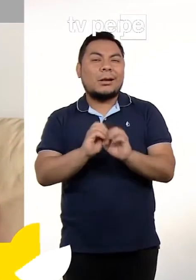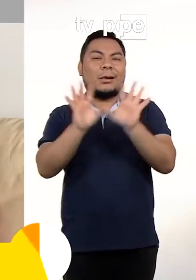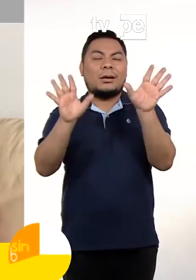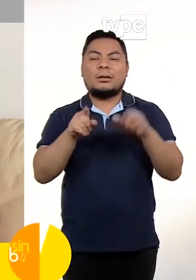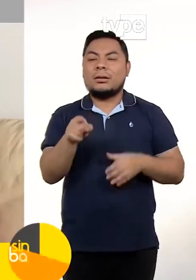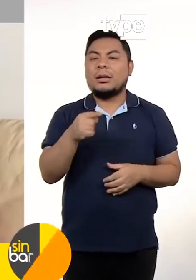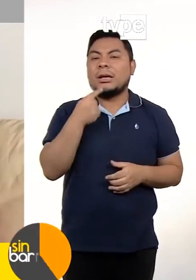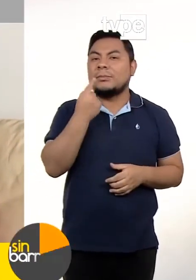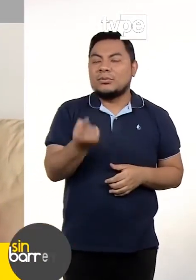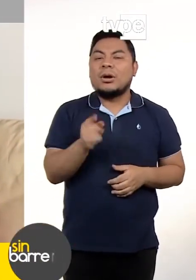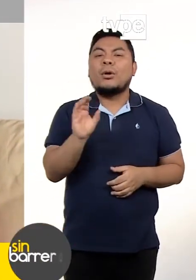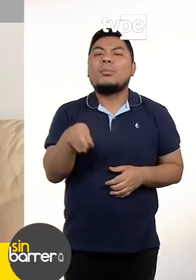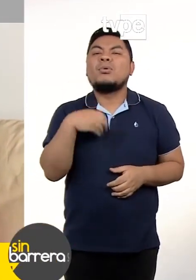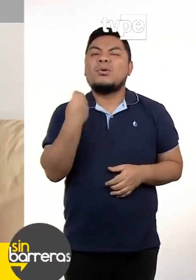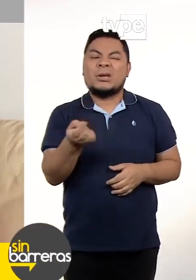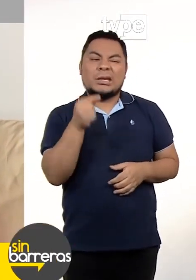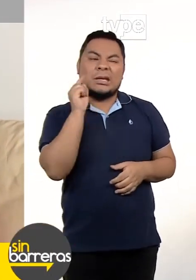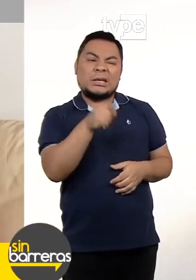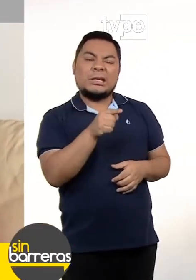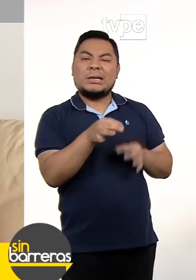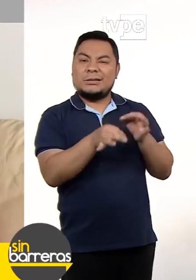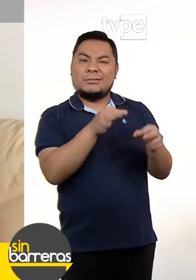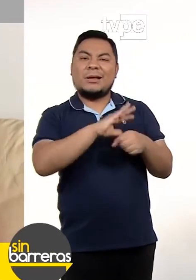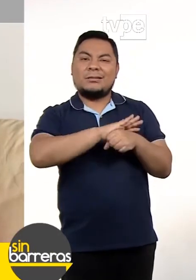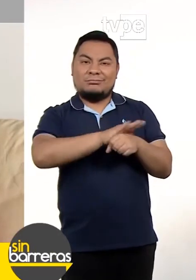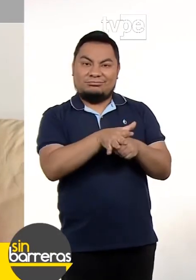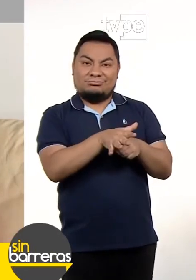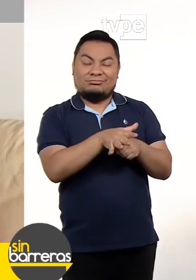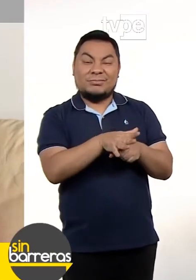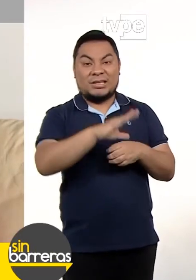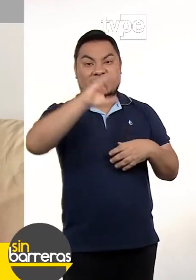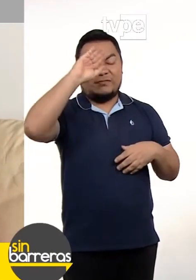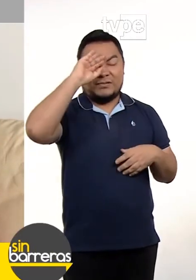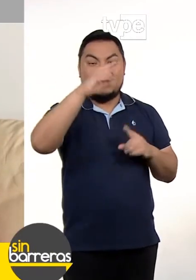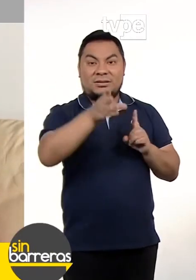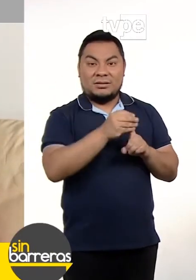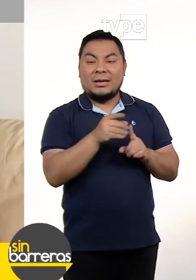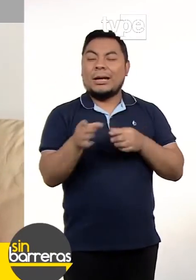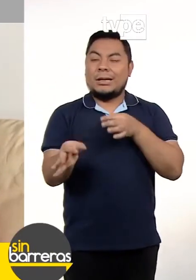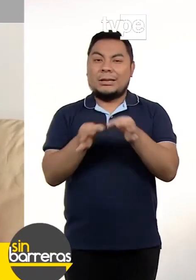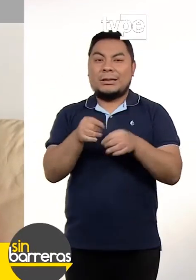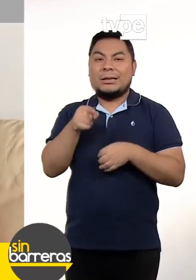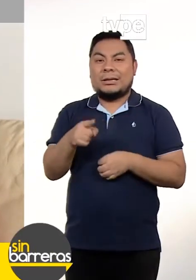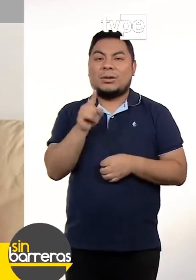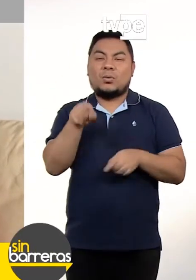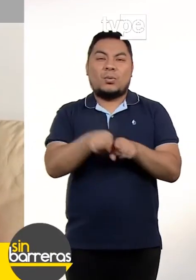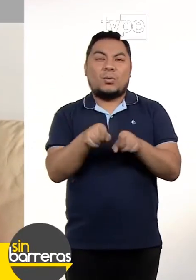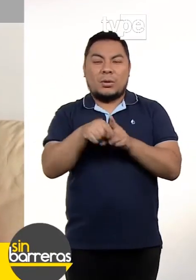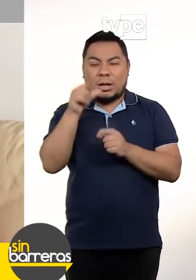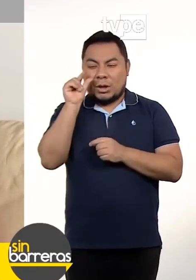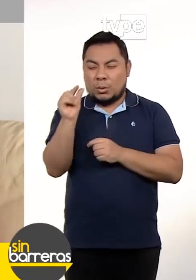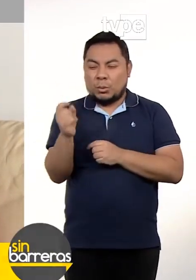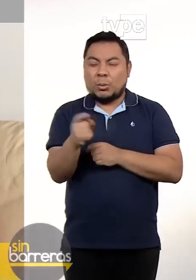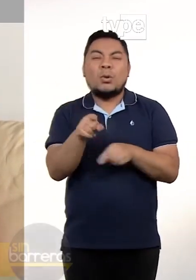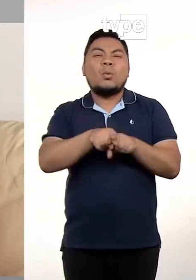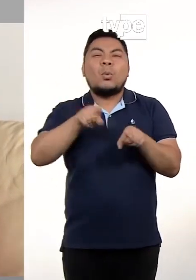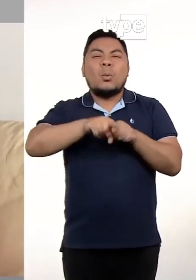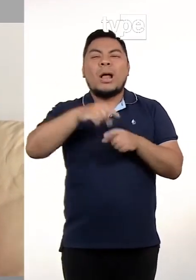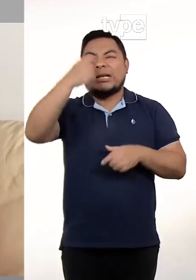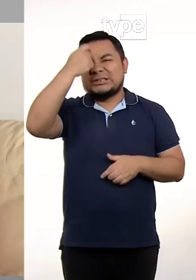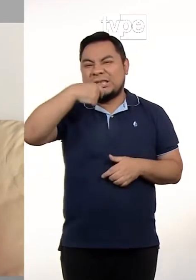explicarles el porqué y la razón de la enfermedad, que esto es un virus, que es como una